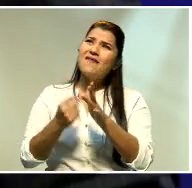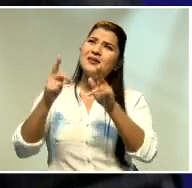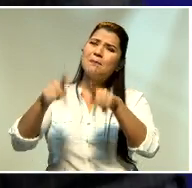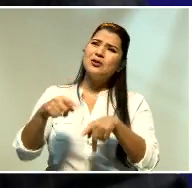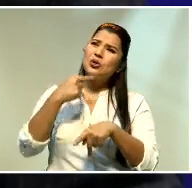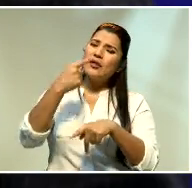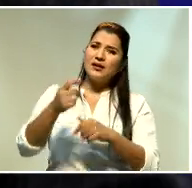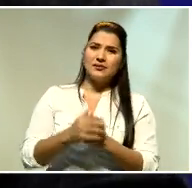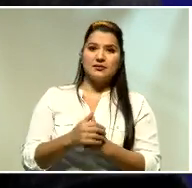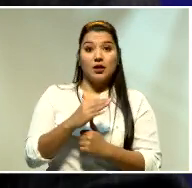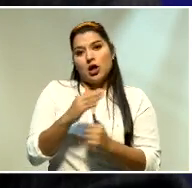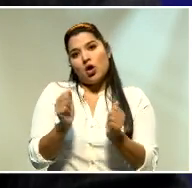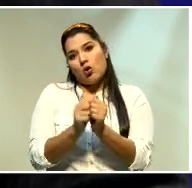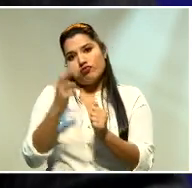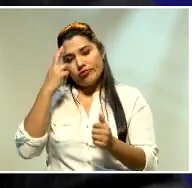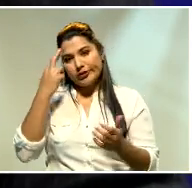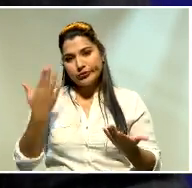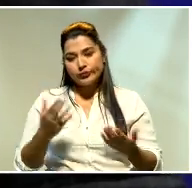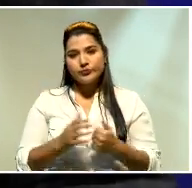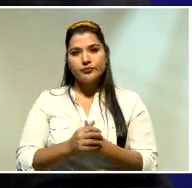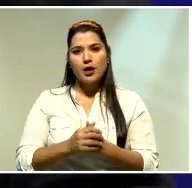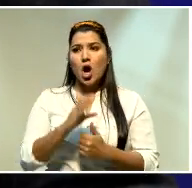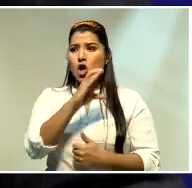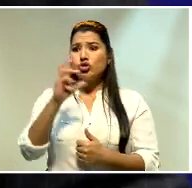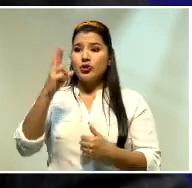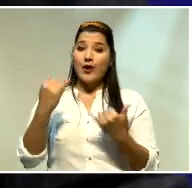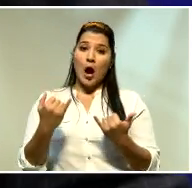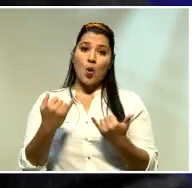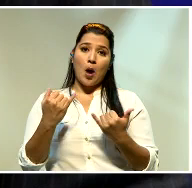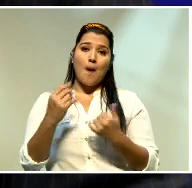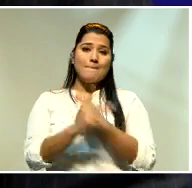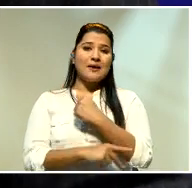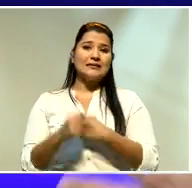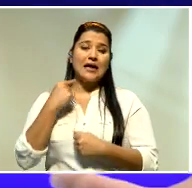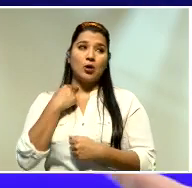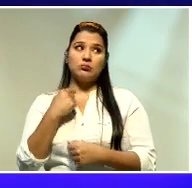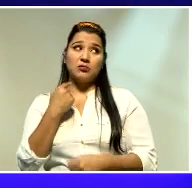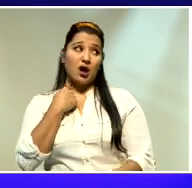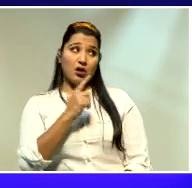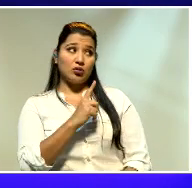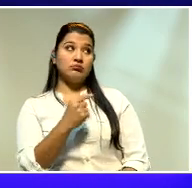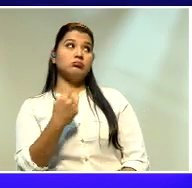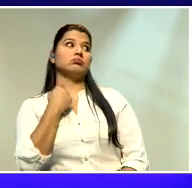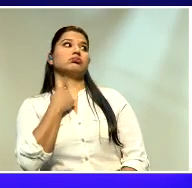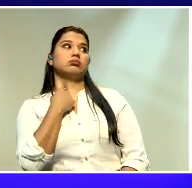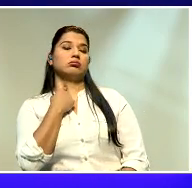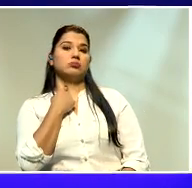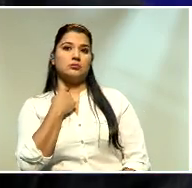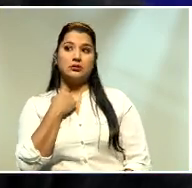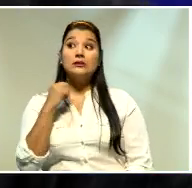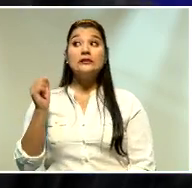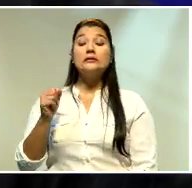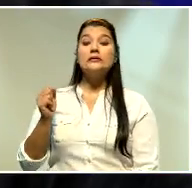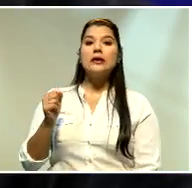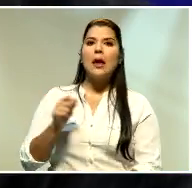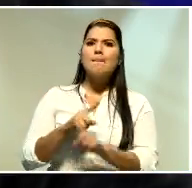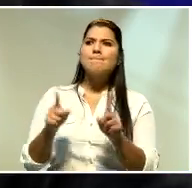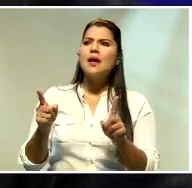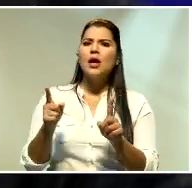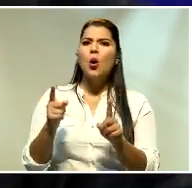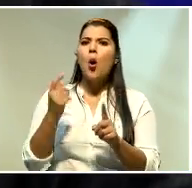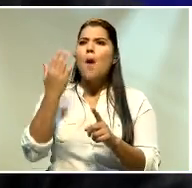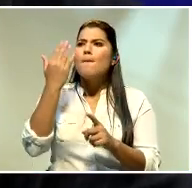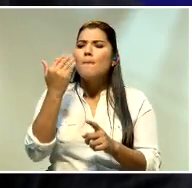y con razón, es que Costa Rica se ha vuelto un país caro. Caro no, carísimo. Caro, en efecto. Carísimo. Pero es porque también hay